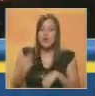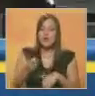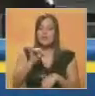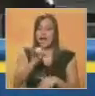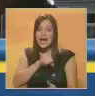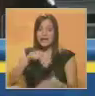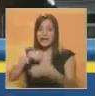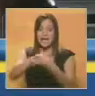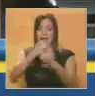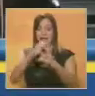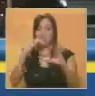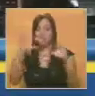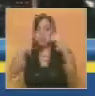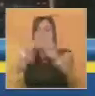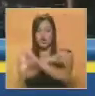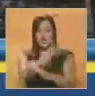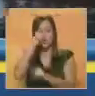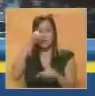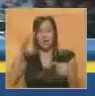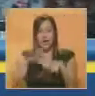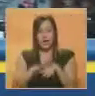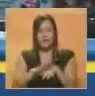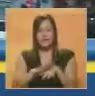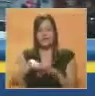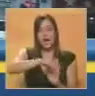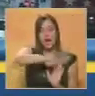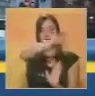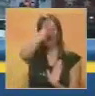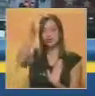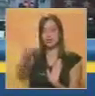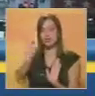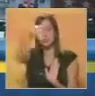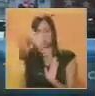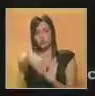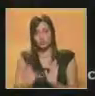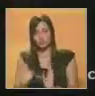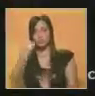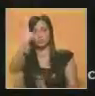del accidente que se produjo la noche del martes en un túnel al sur de ese país